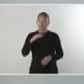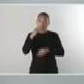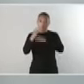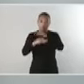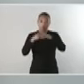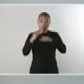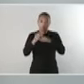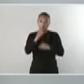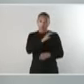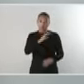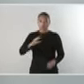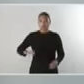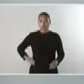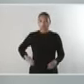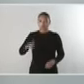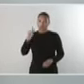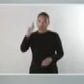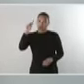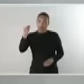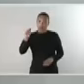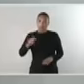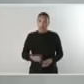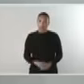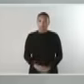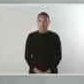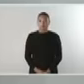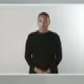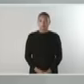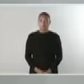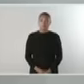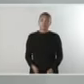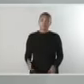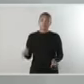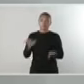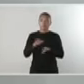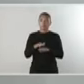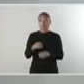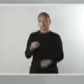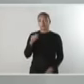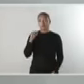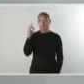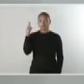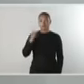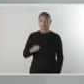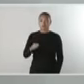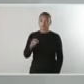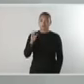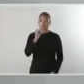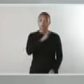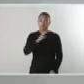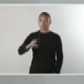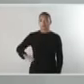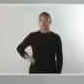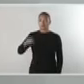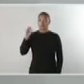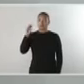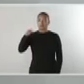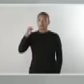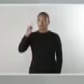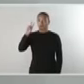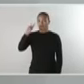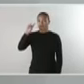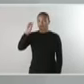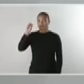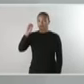todos los candidatos del partido del trabajo vamos ahora a la intervención final del candidato del partido movimiento